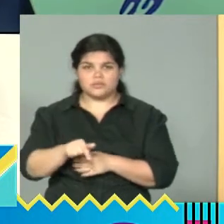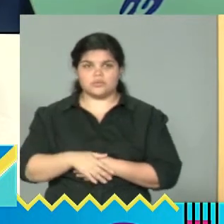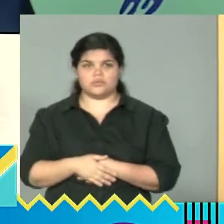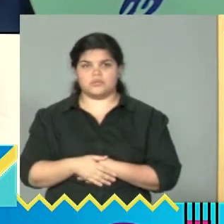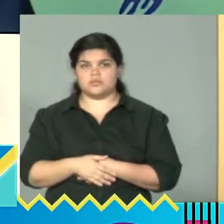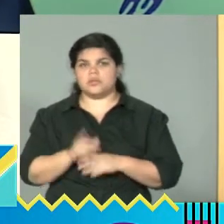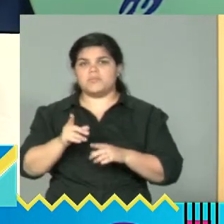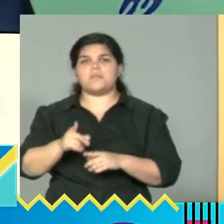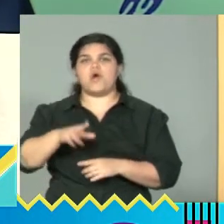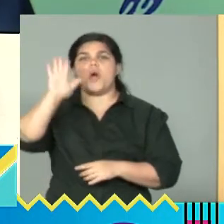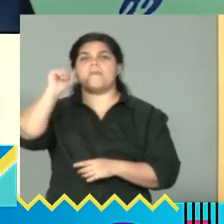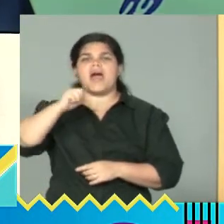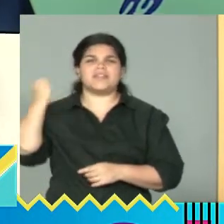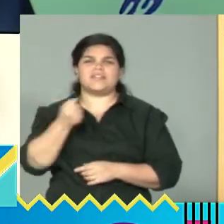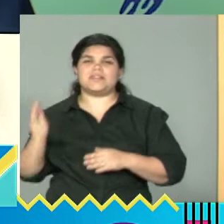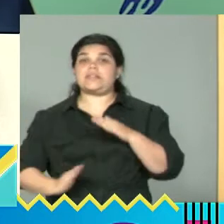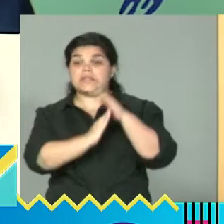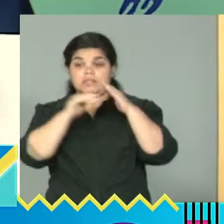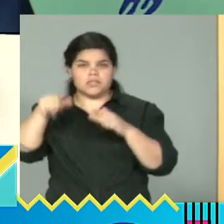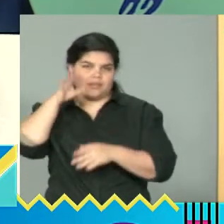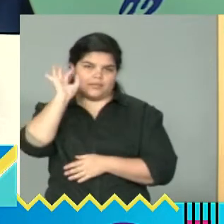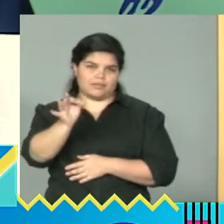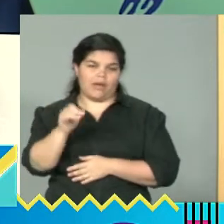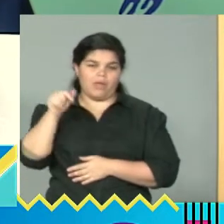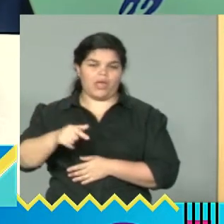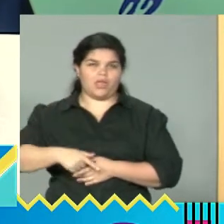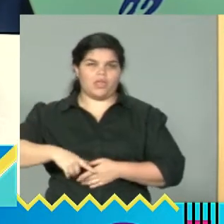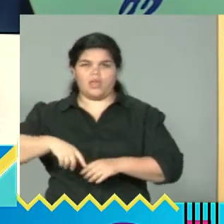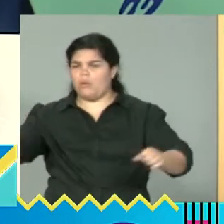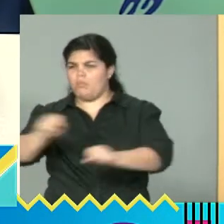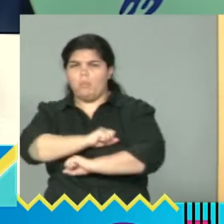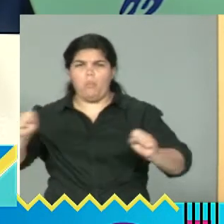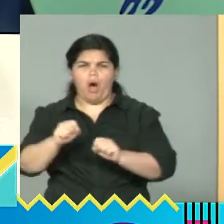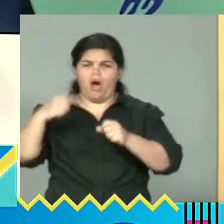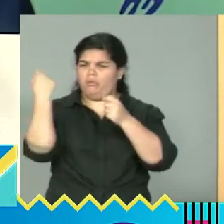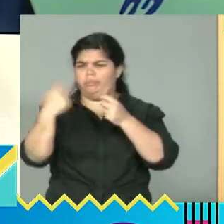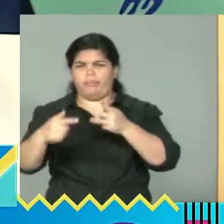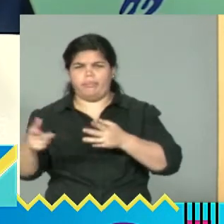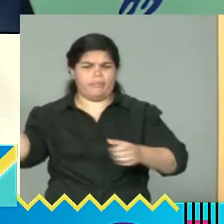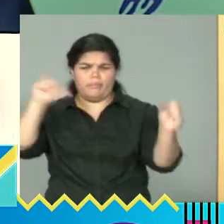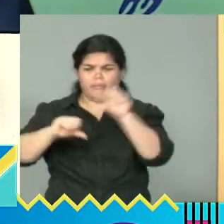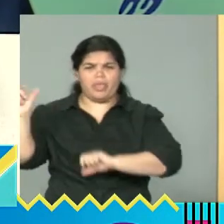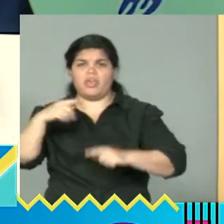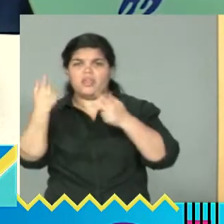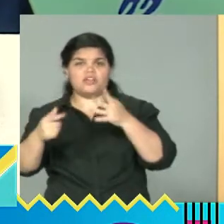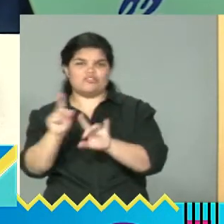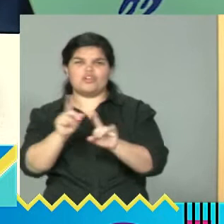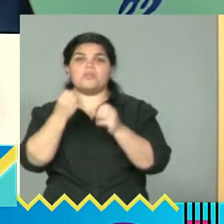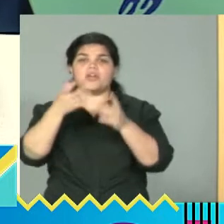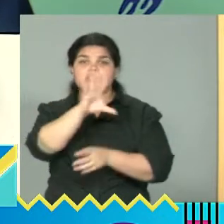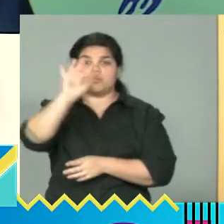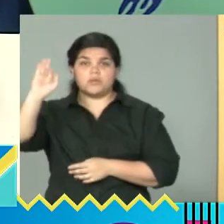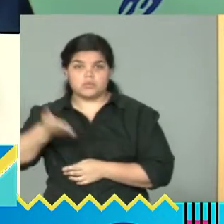famoso supermartes que ya todos sabíamos que no iba a haber ningún apocalipsis ni nada, porque el 50% de las LEVAC están en